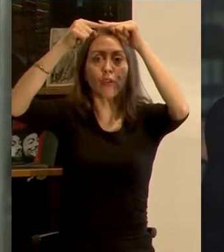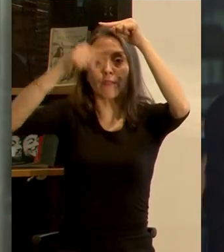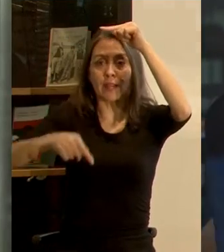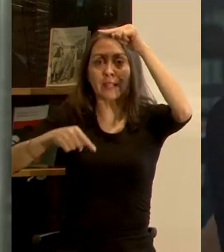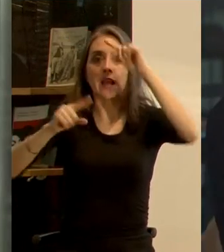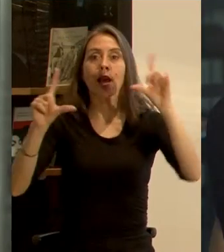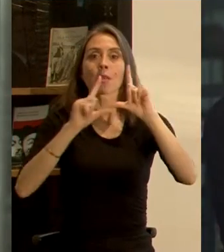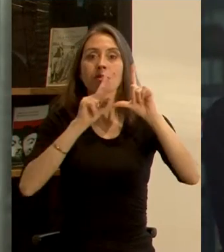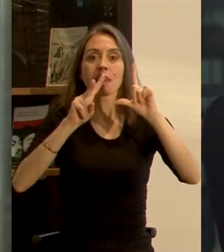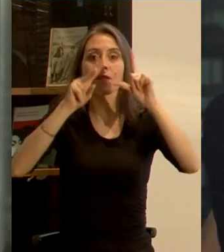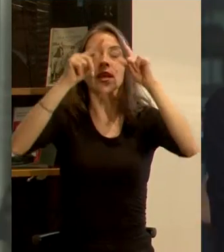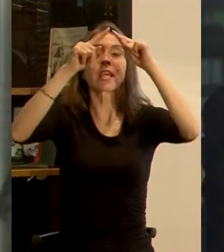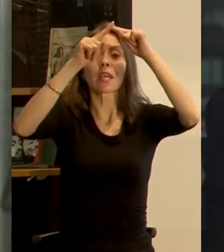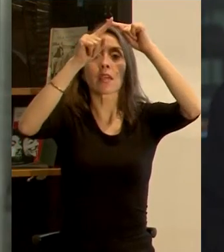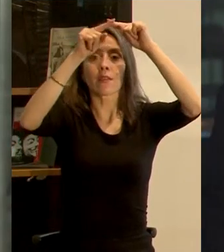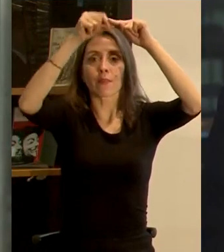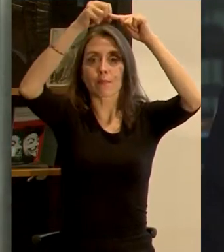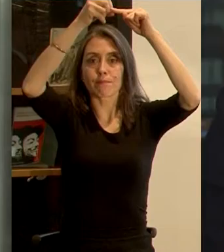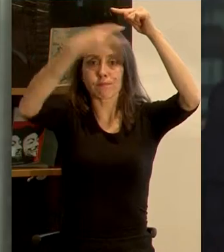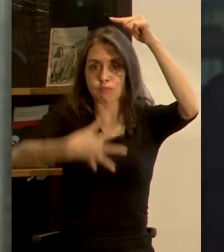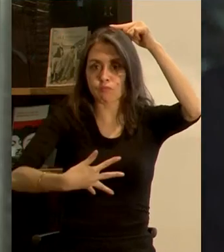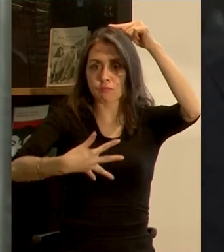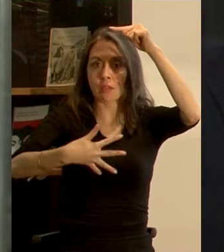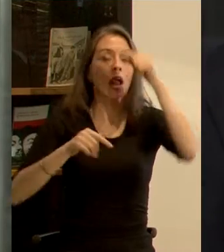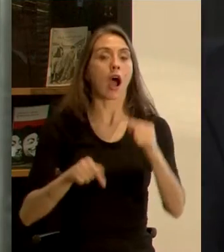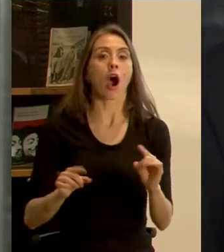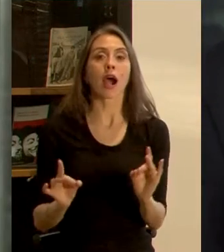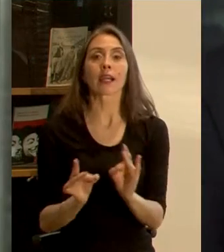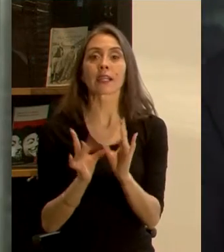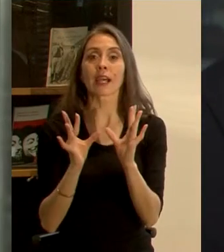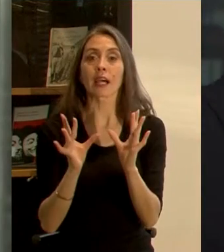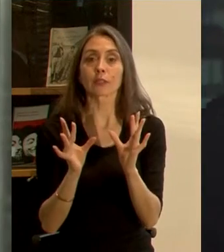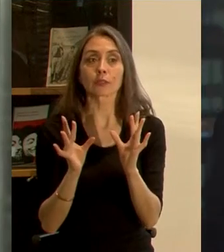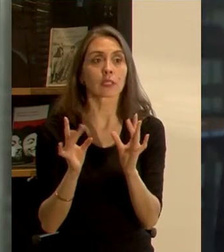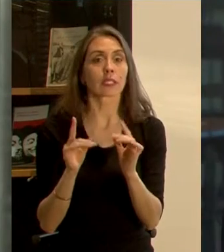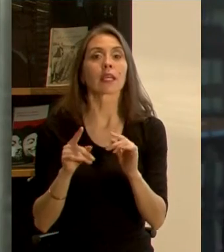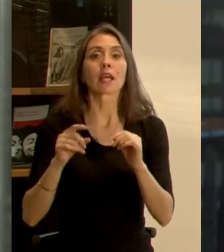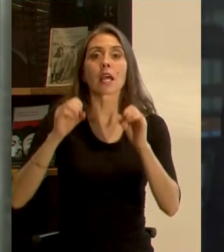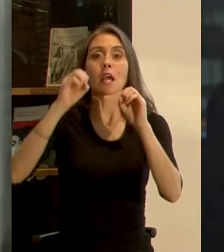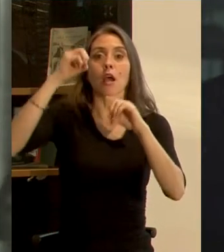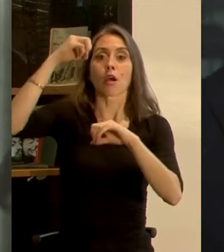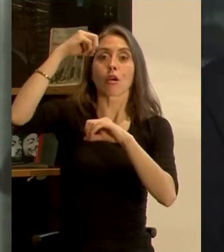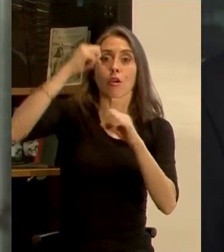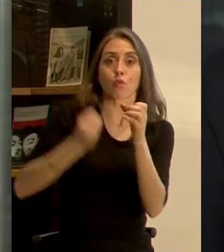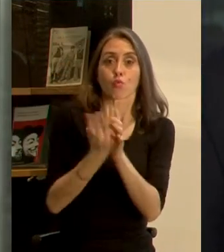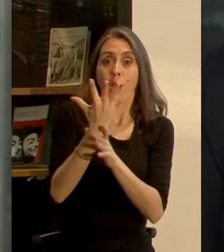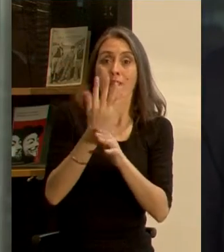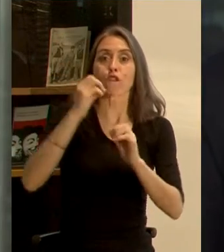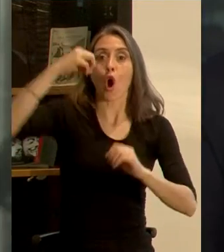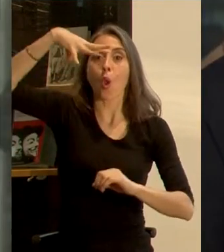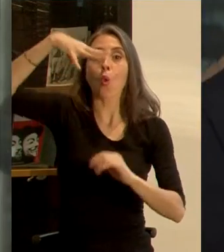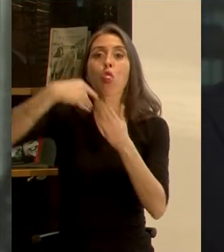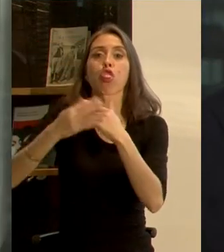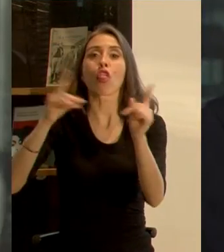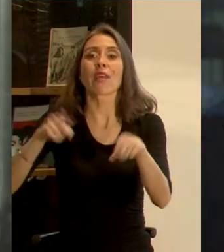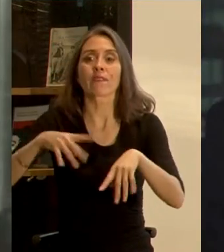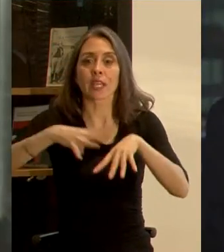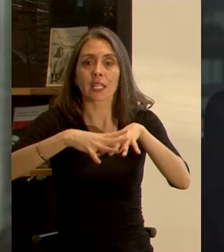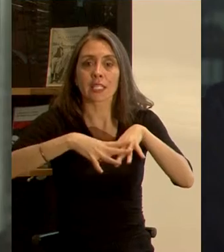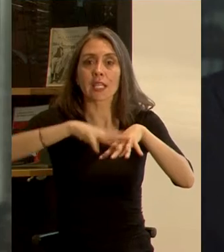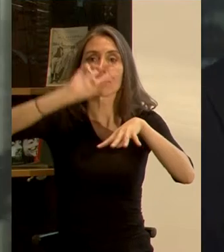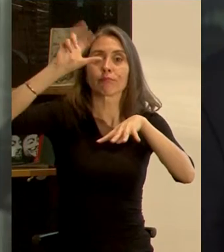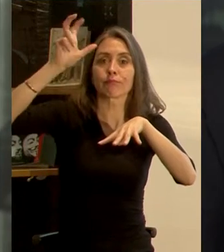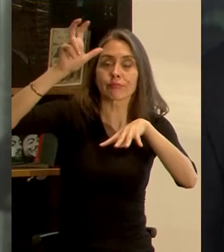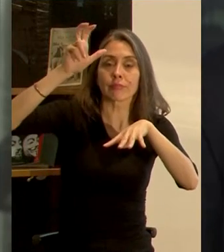vertical. Es casualidad, a lo mejor, de que el mundo de la energía renovable vaya acompañado de un mundo de comunicación que es